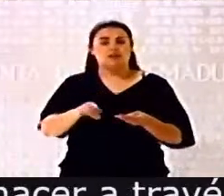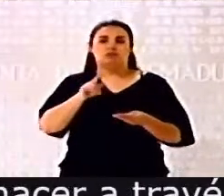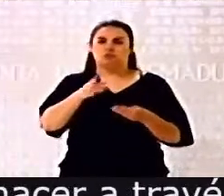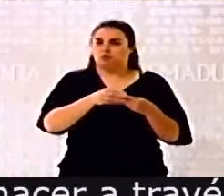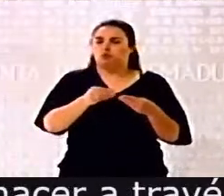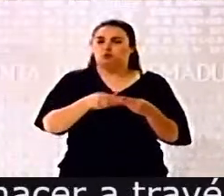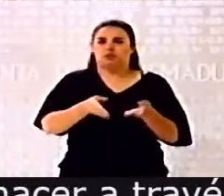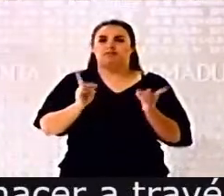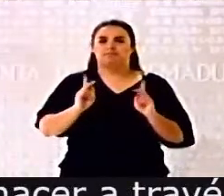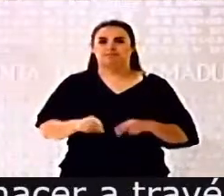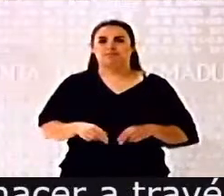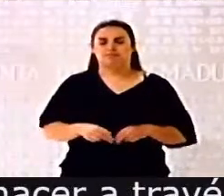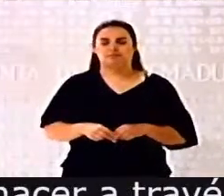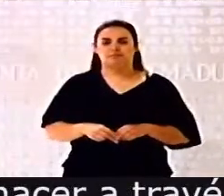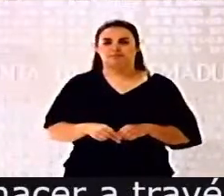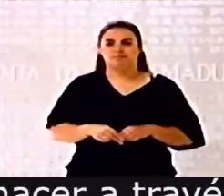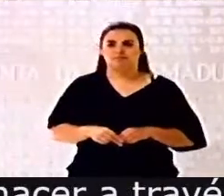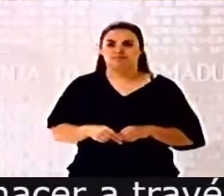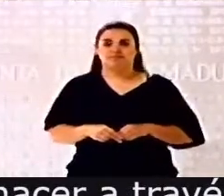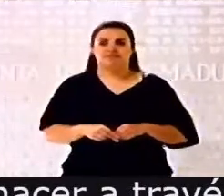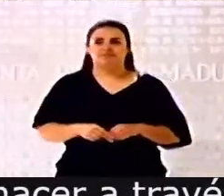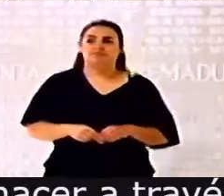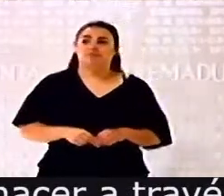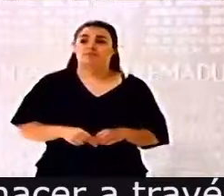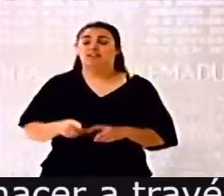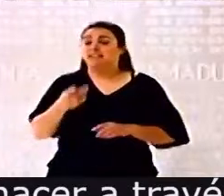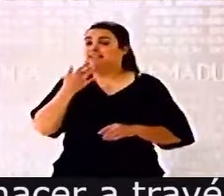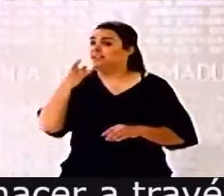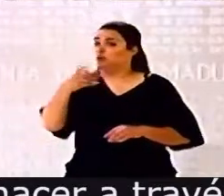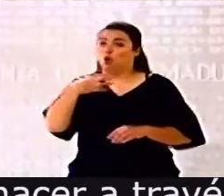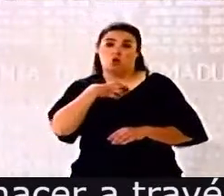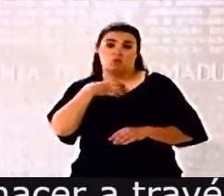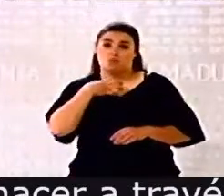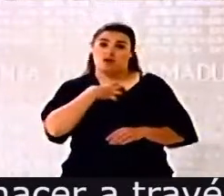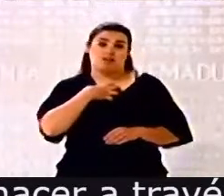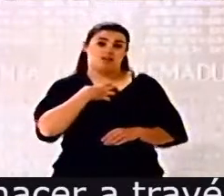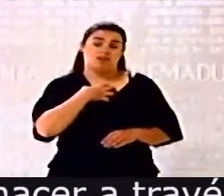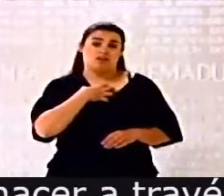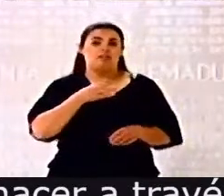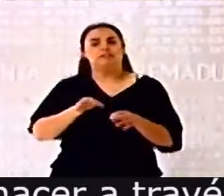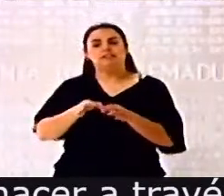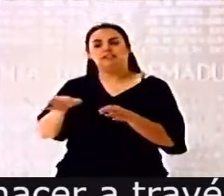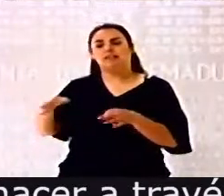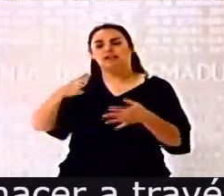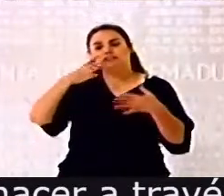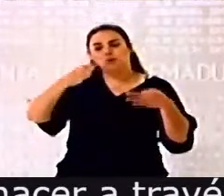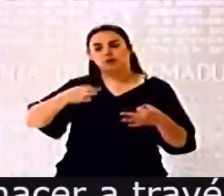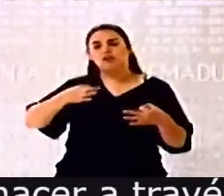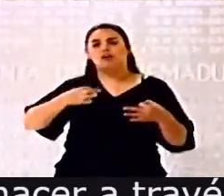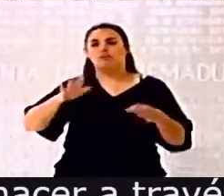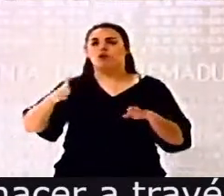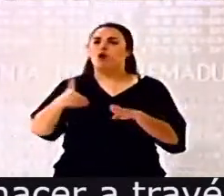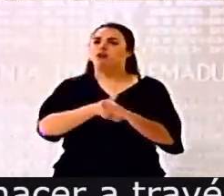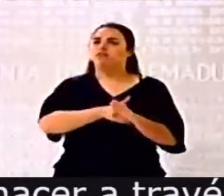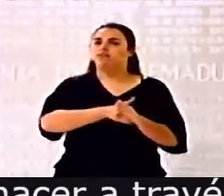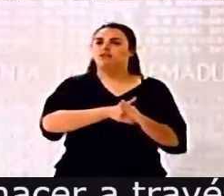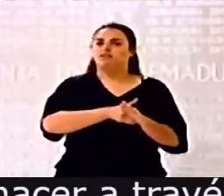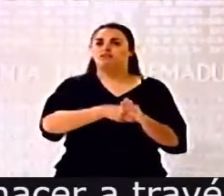utilice. Donde esto no sea posible, distancia de seguridad con señalización.